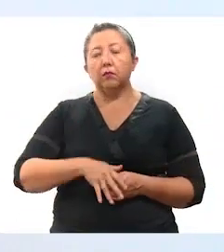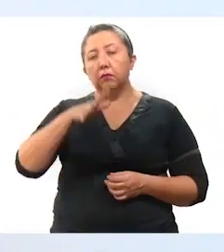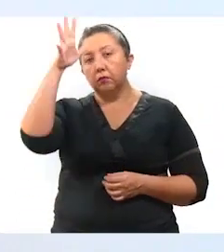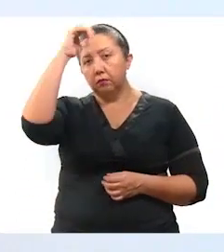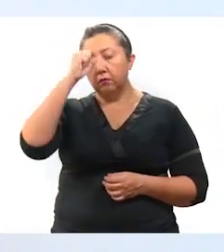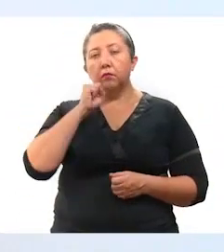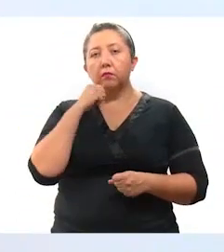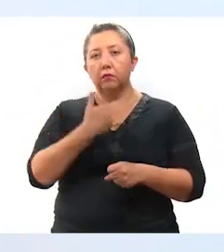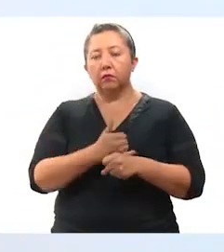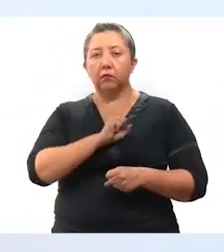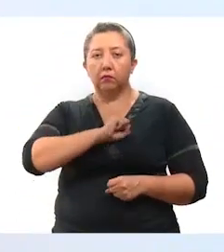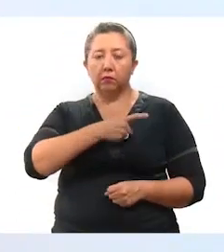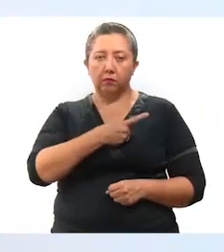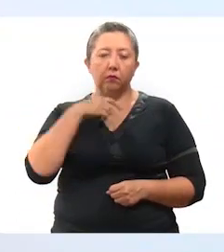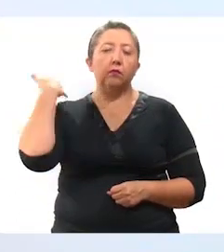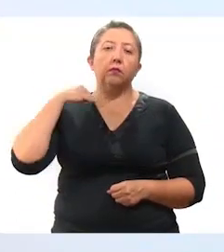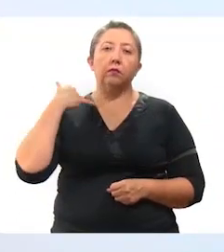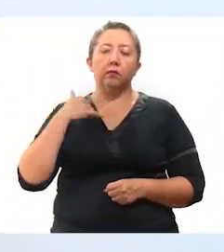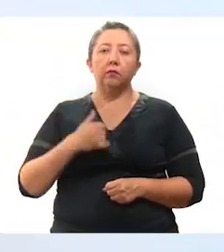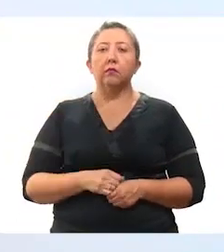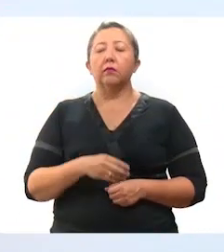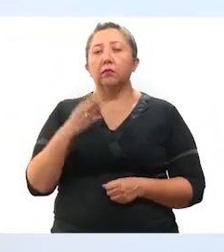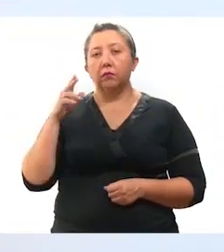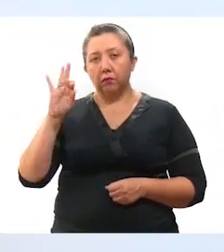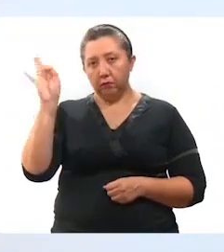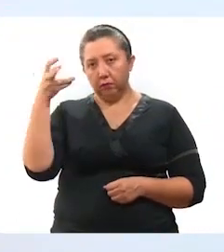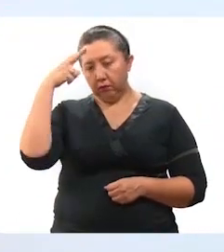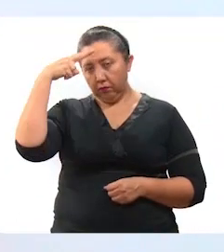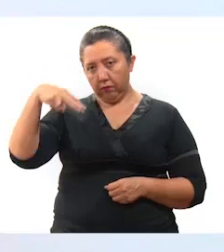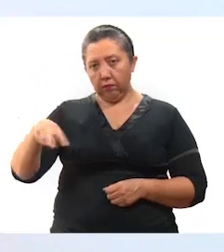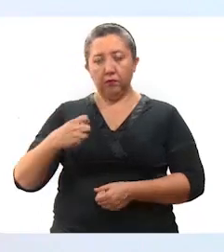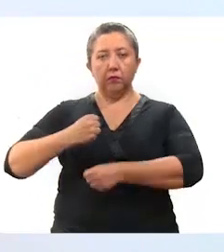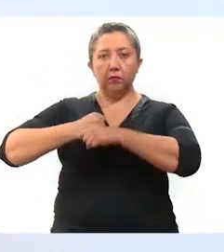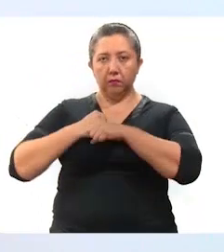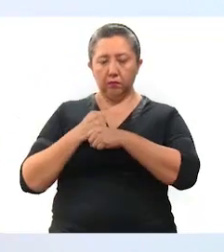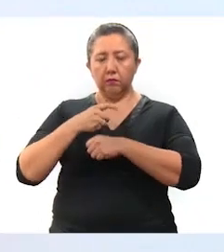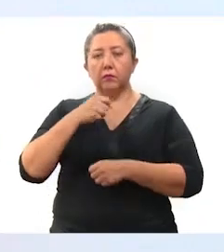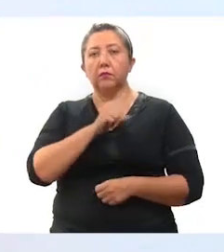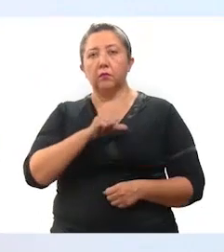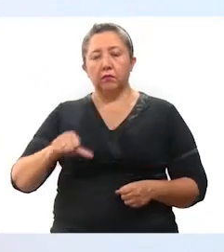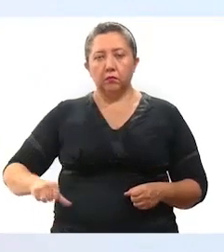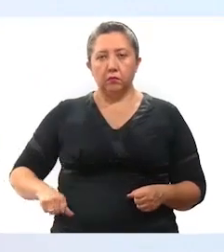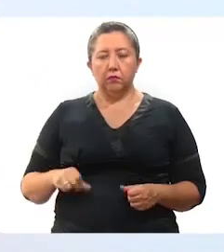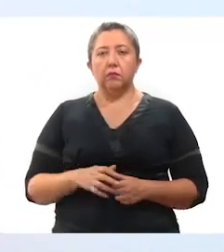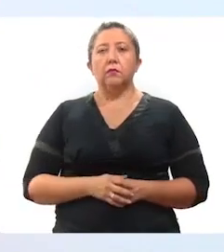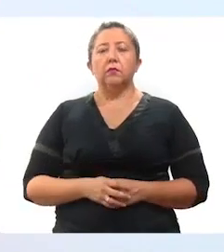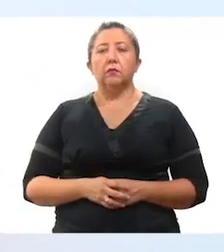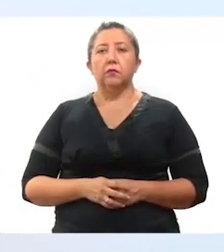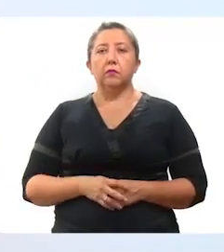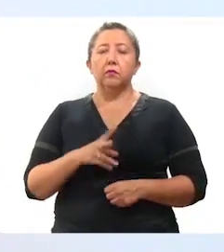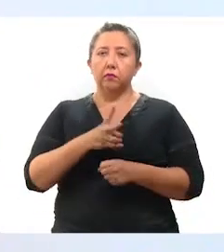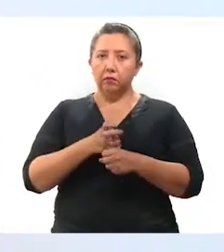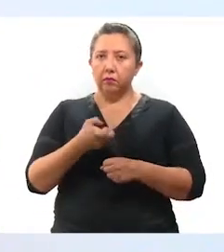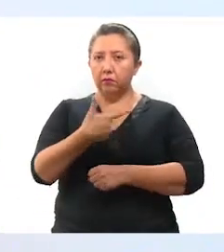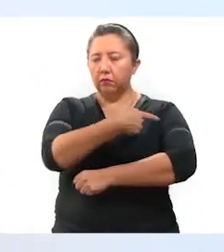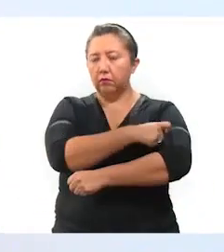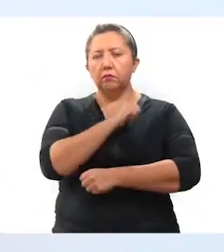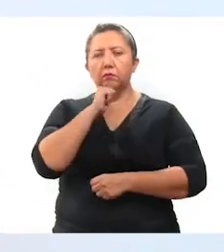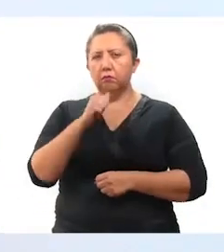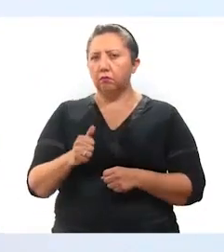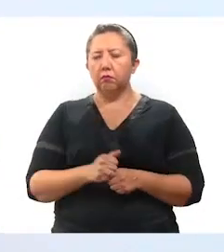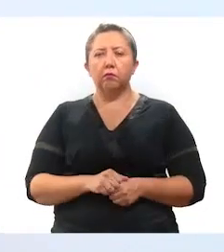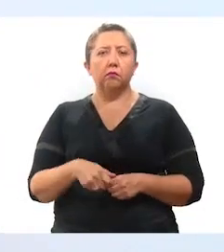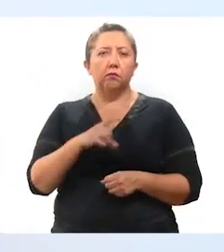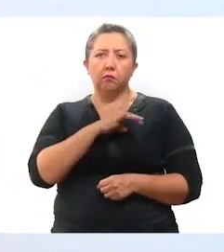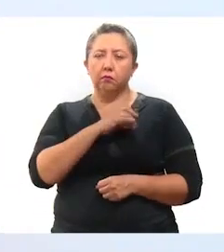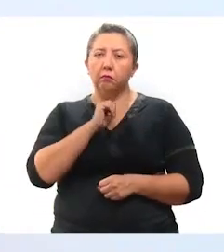coordinada entre las Secretarías de Salud de Yucatán, de Bienestar Federal, las Fuerzas Armadas y el Ayuntamiento de Mérida. Los invitamos a vacunarse sin temor